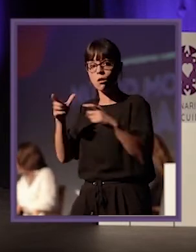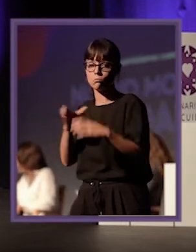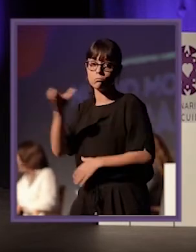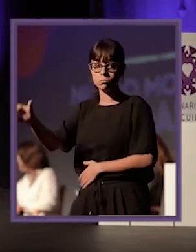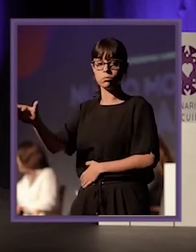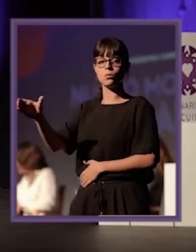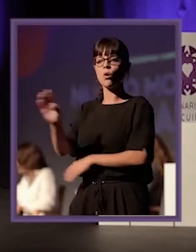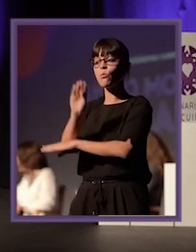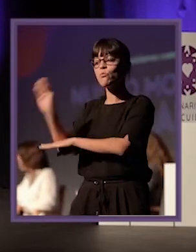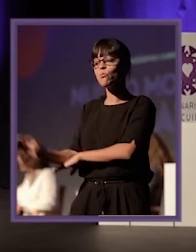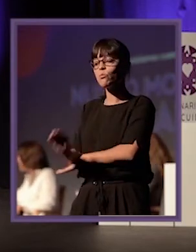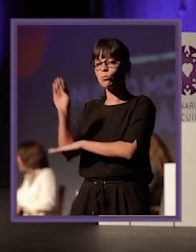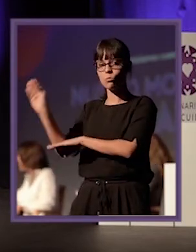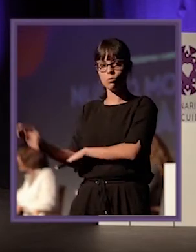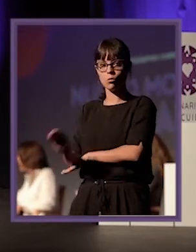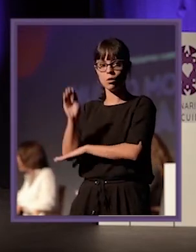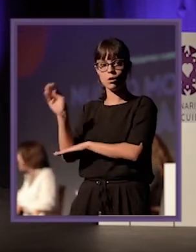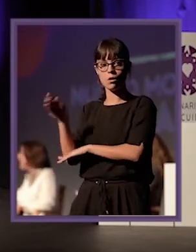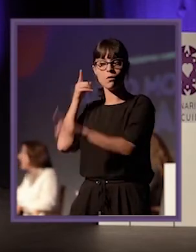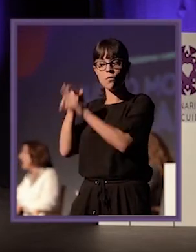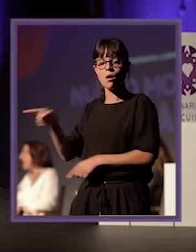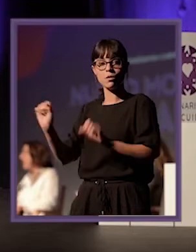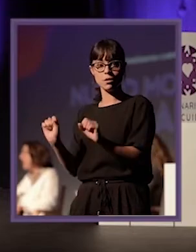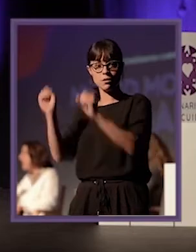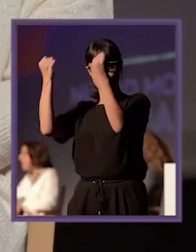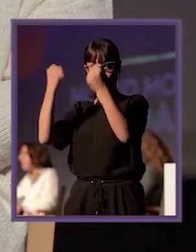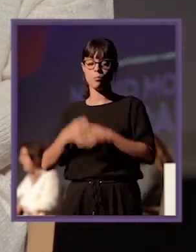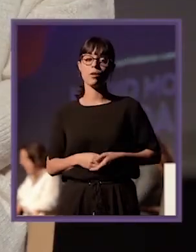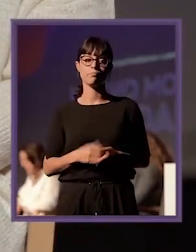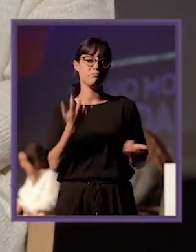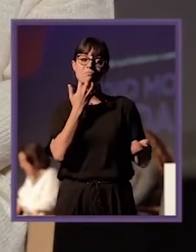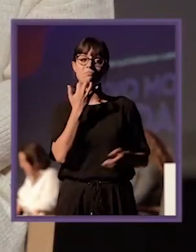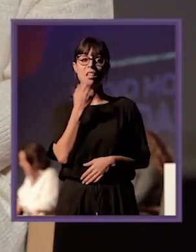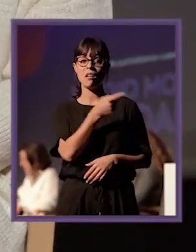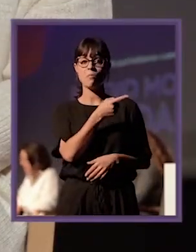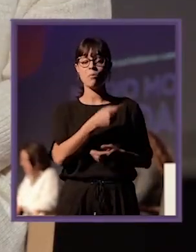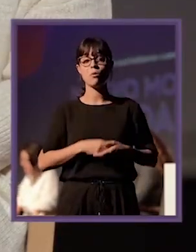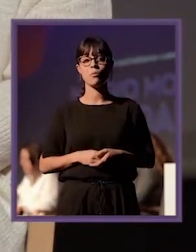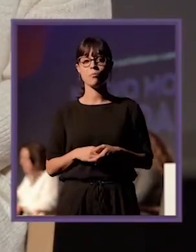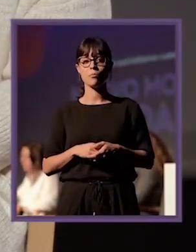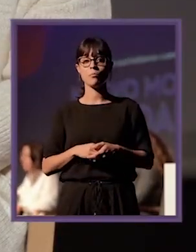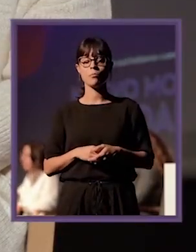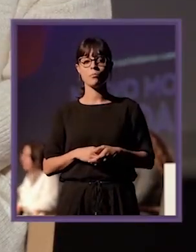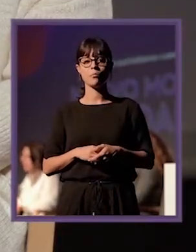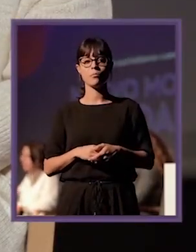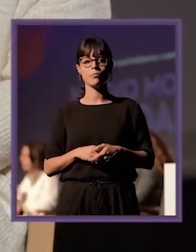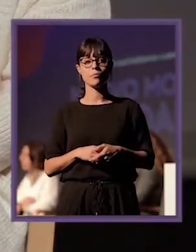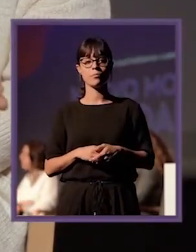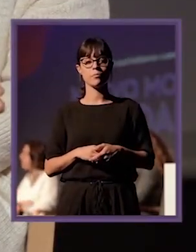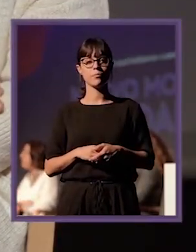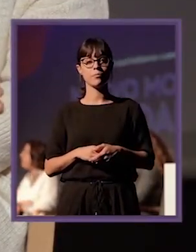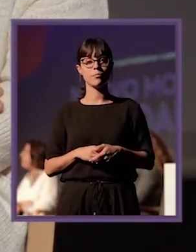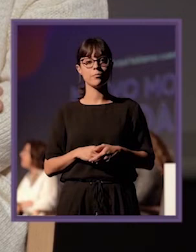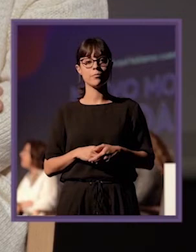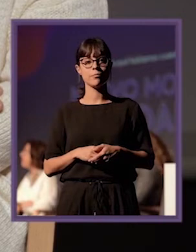proveerles del cuidado necesario para poder seguir la vida. Con este ejemplo, Margaret Mead acertaba o hizo